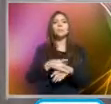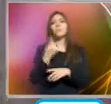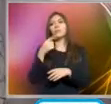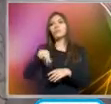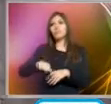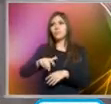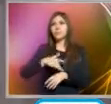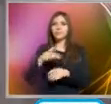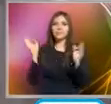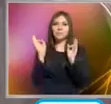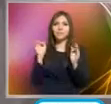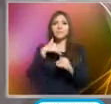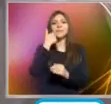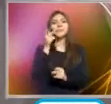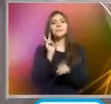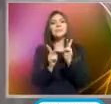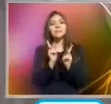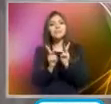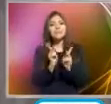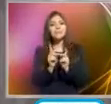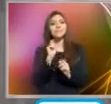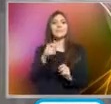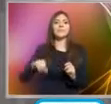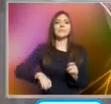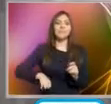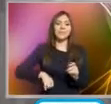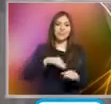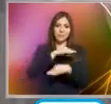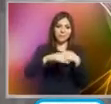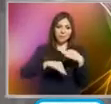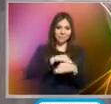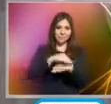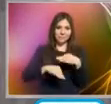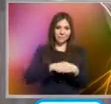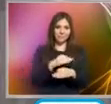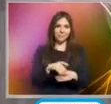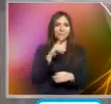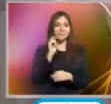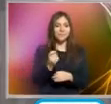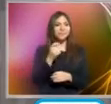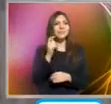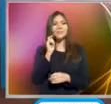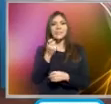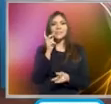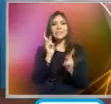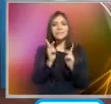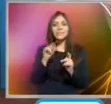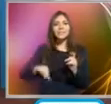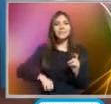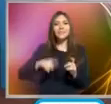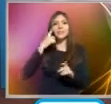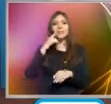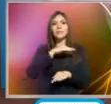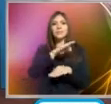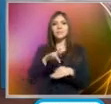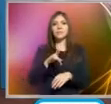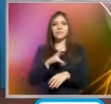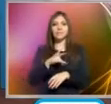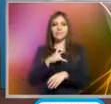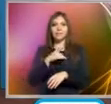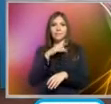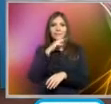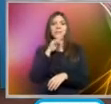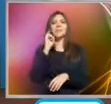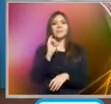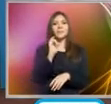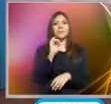platicar algo, ¿no? Algo que nos interese como que a todos. Algo a todos candente. juntos. Algo que a Sí. todos en algún momento nos toca la fibra. Es que Eso sí.